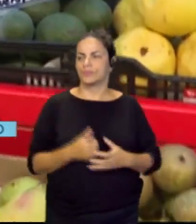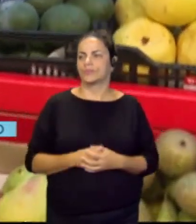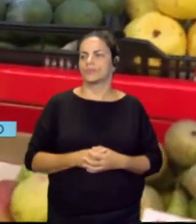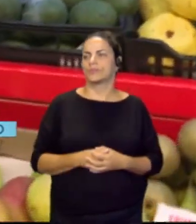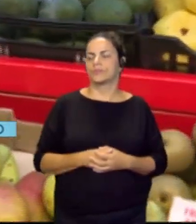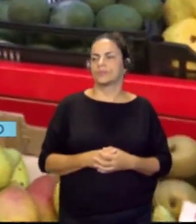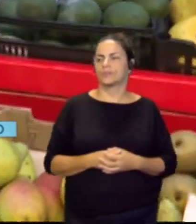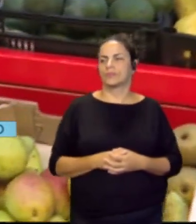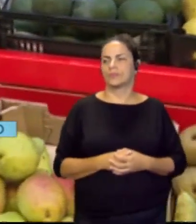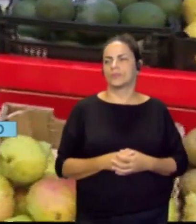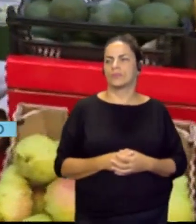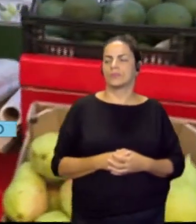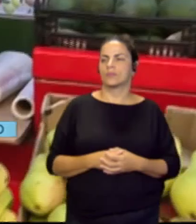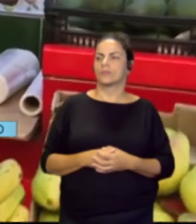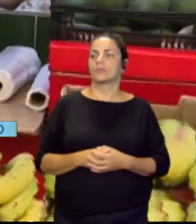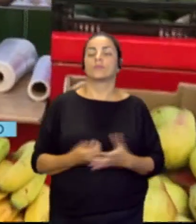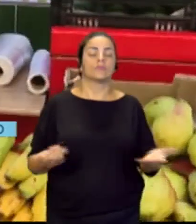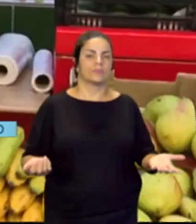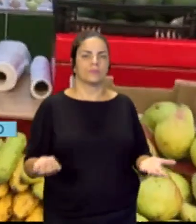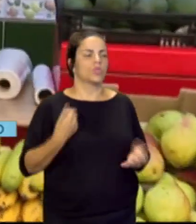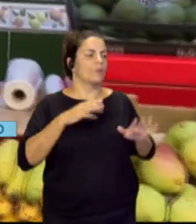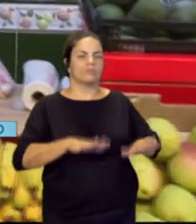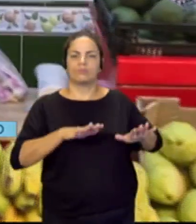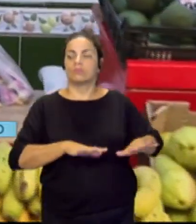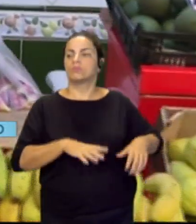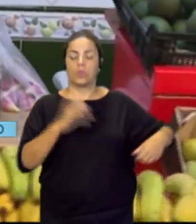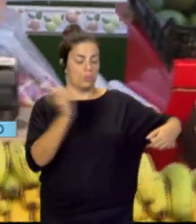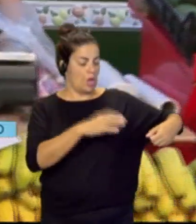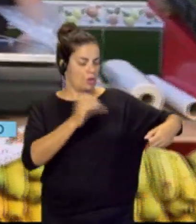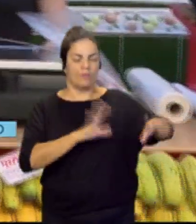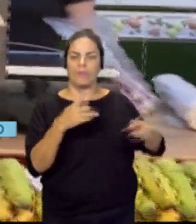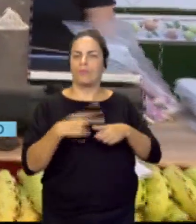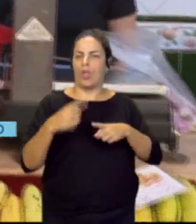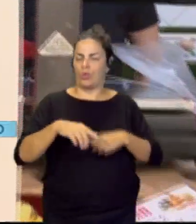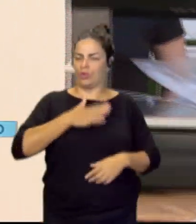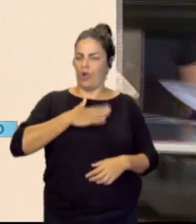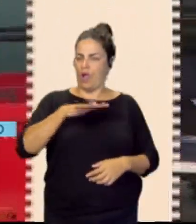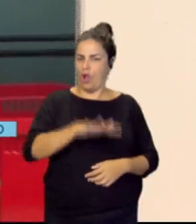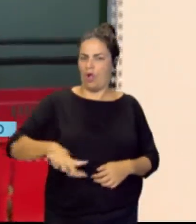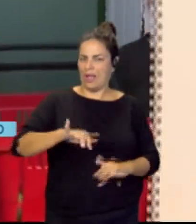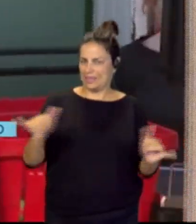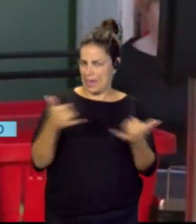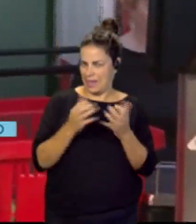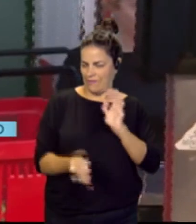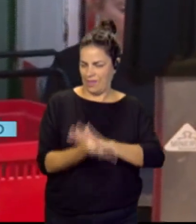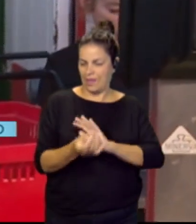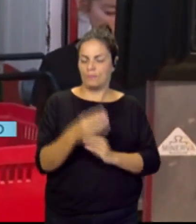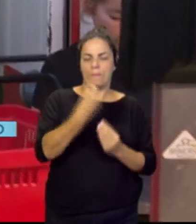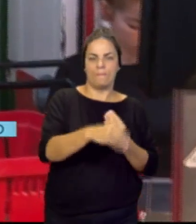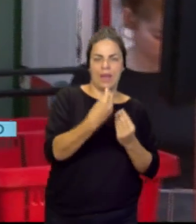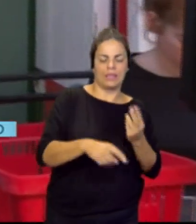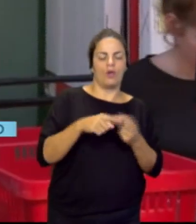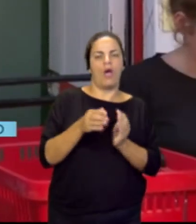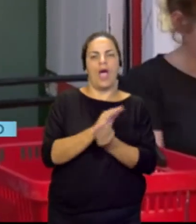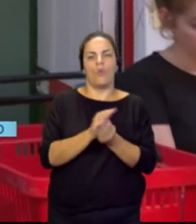aquí bueno que me quedo aquí con una compra de producto local producto de tenerife plátanos aguacates y mango ya